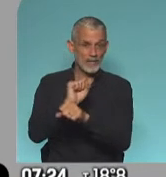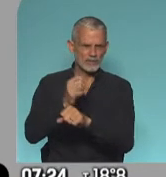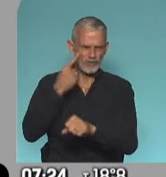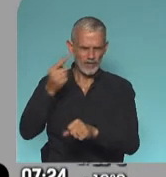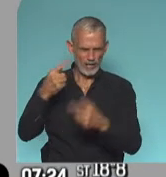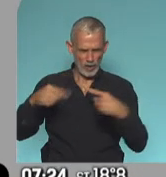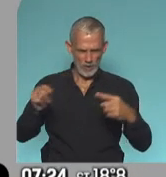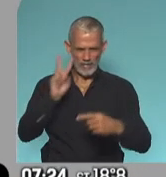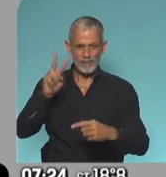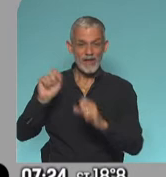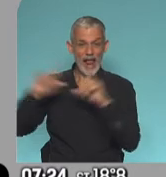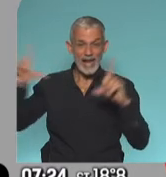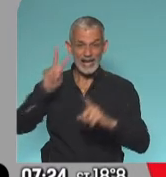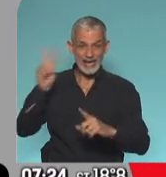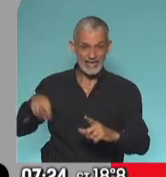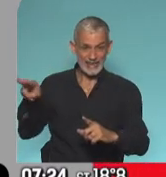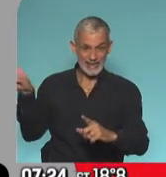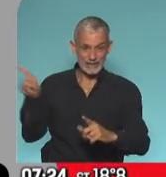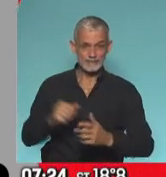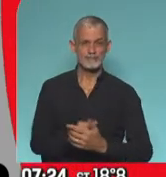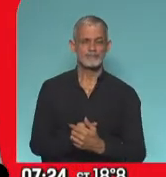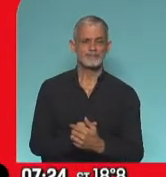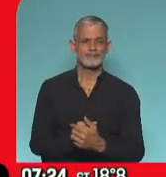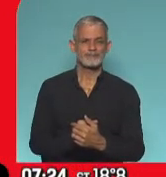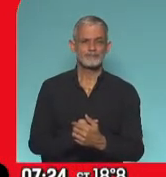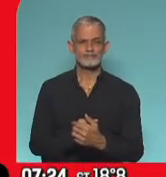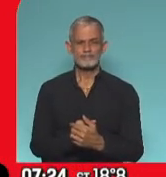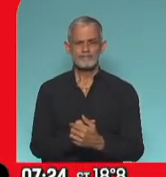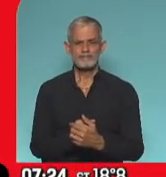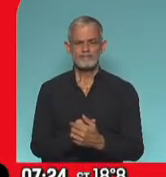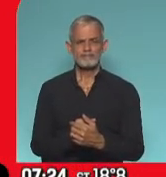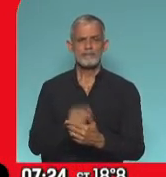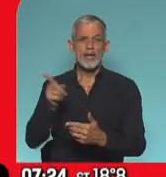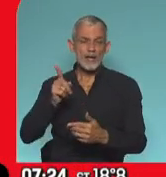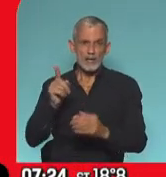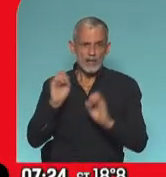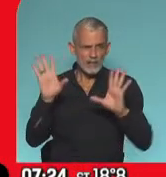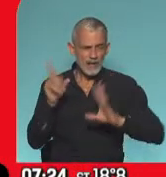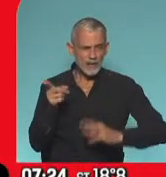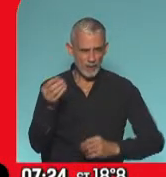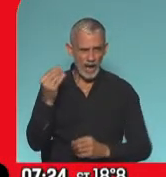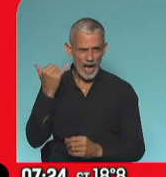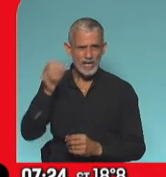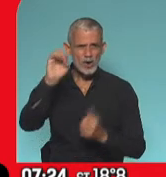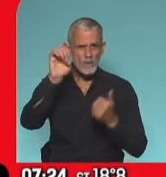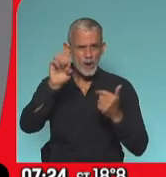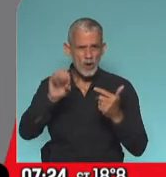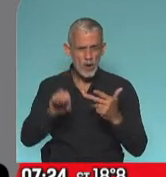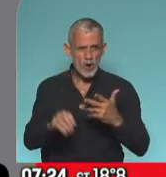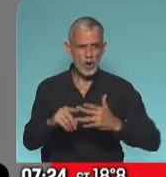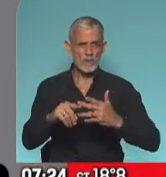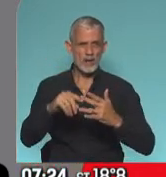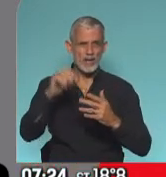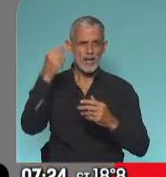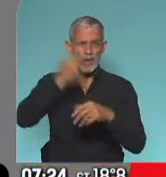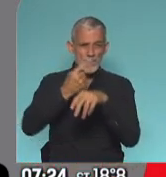novedades escuchamos al pasar pero es terrible lo que está señalando hay que mirar en los primeros los